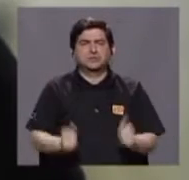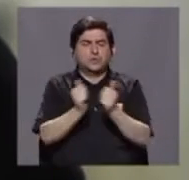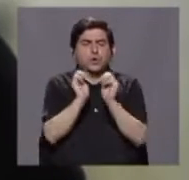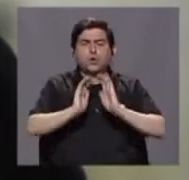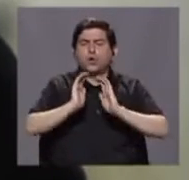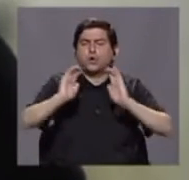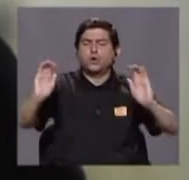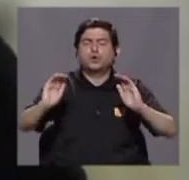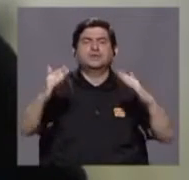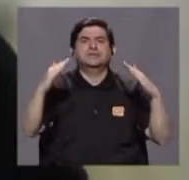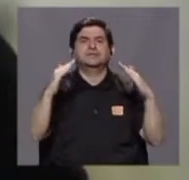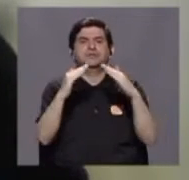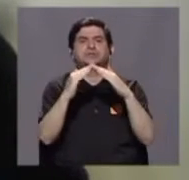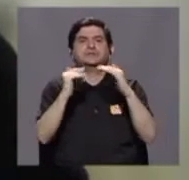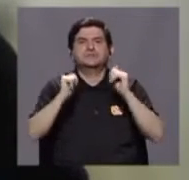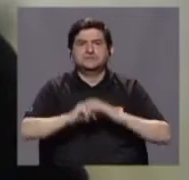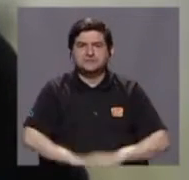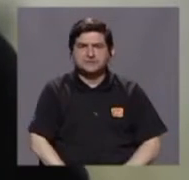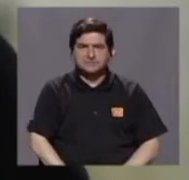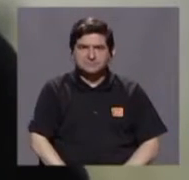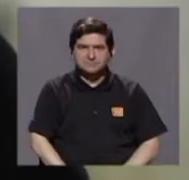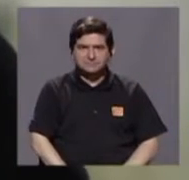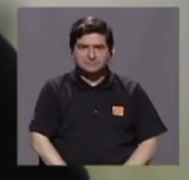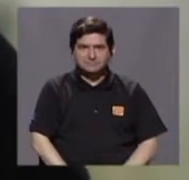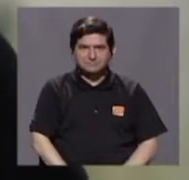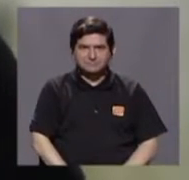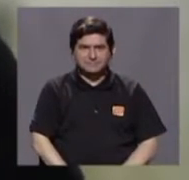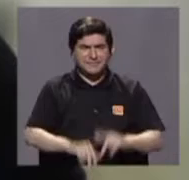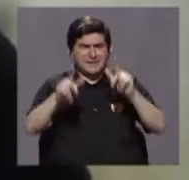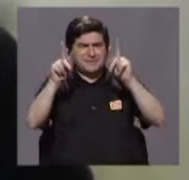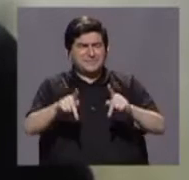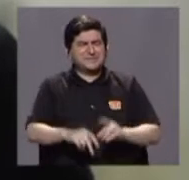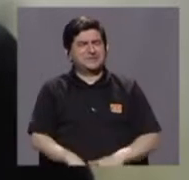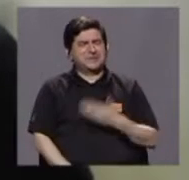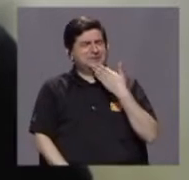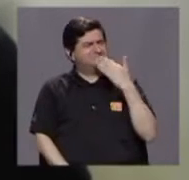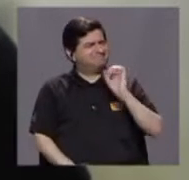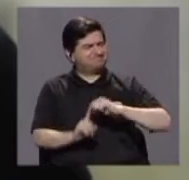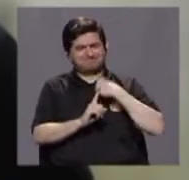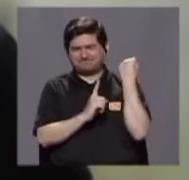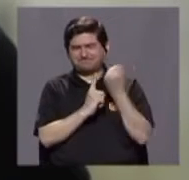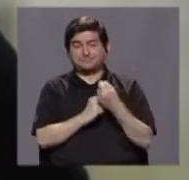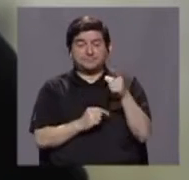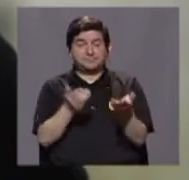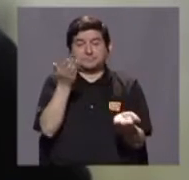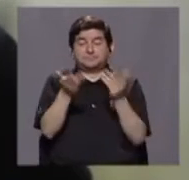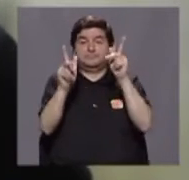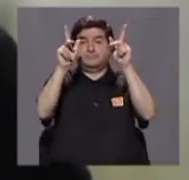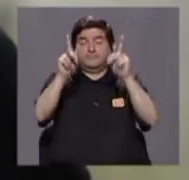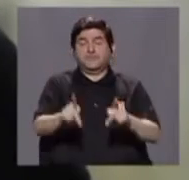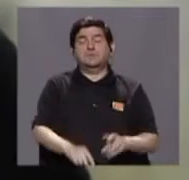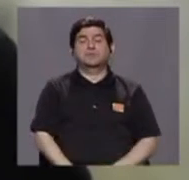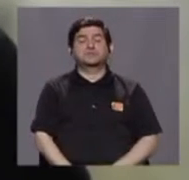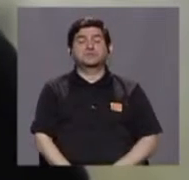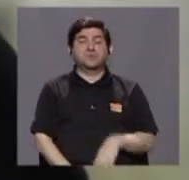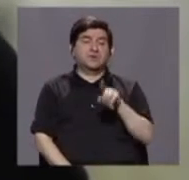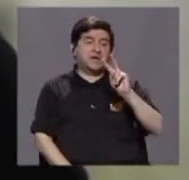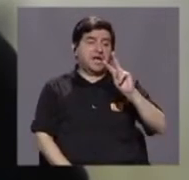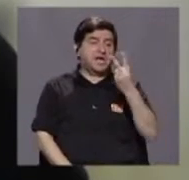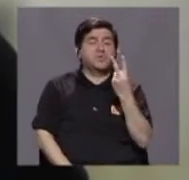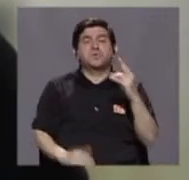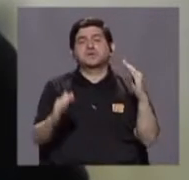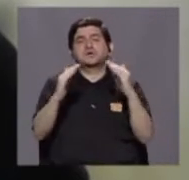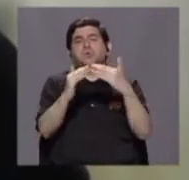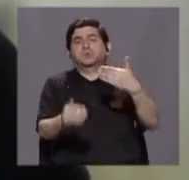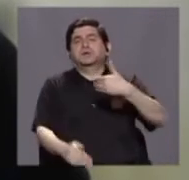en casa. Para mucha gente se lo pasó mal, y eso contrasta con la gente que estaba en segunda